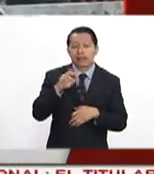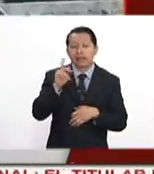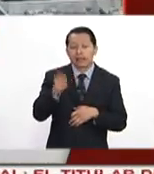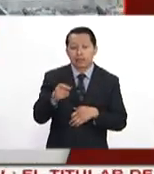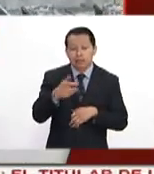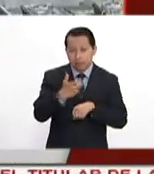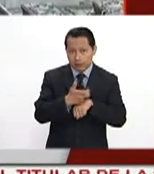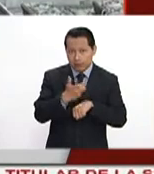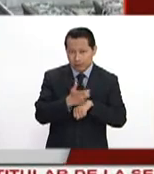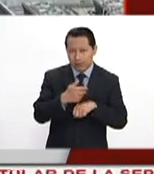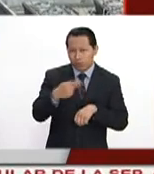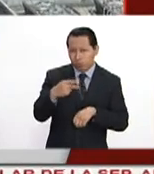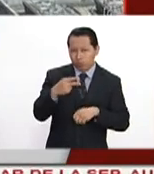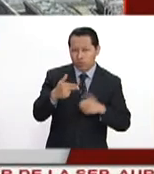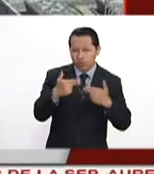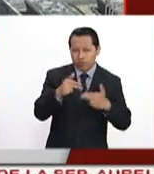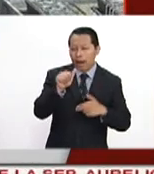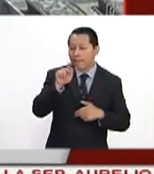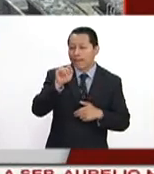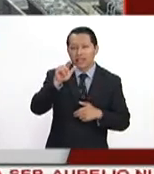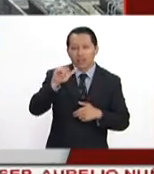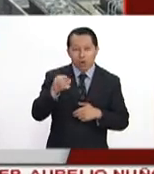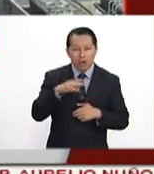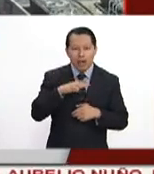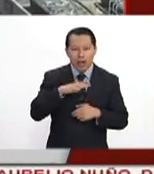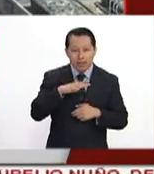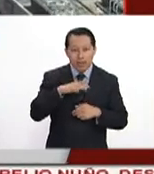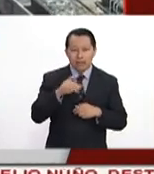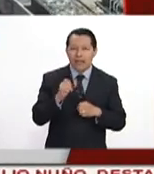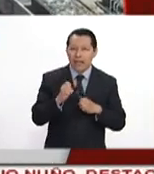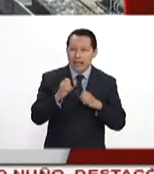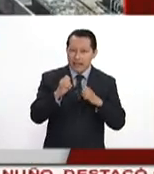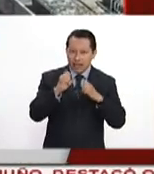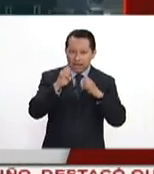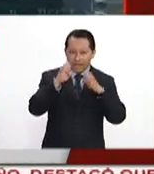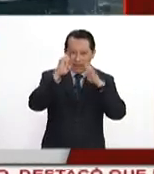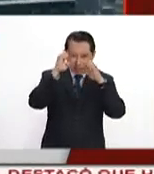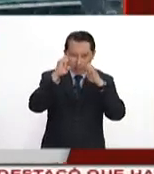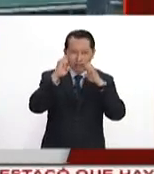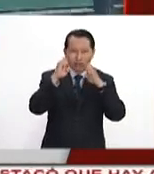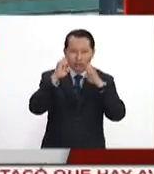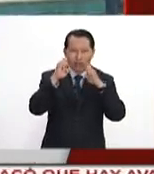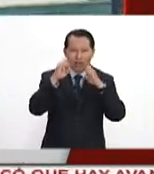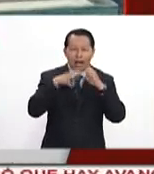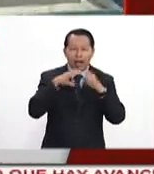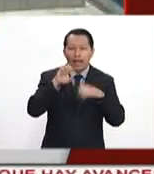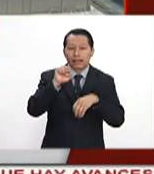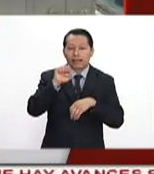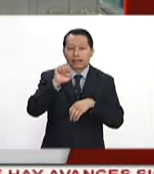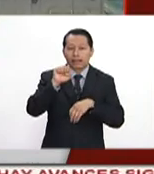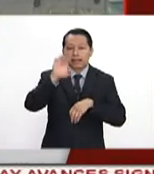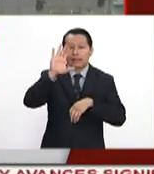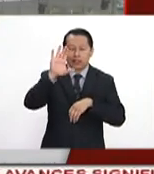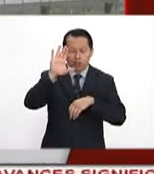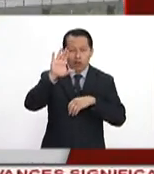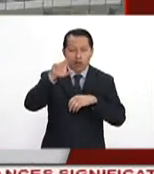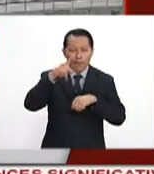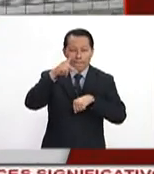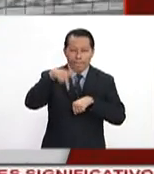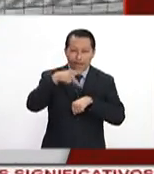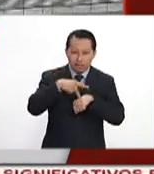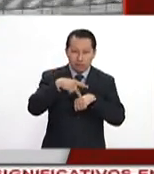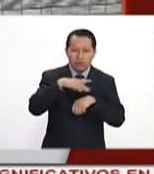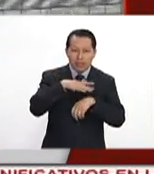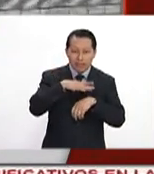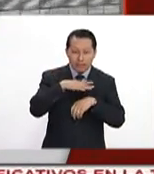de los Estados Unidos comenzó a ser retirado de un rascacielos en esta ciudad, un edificio de 65 pisos que llevaba